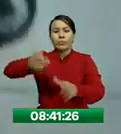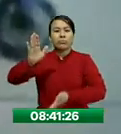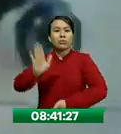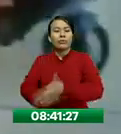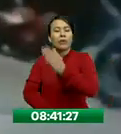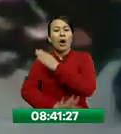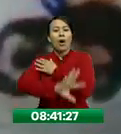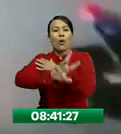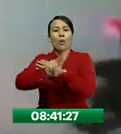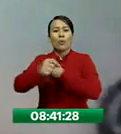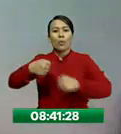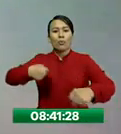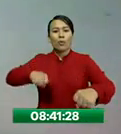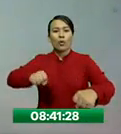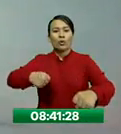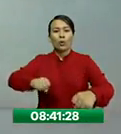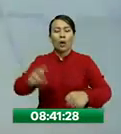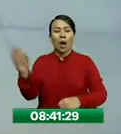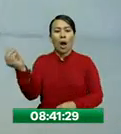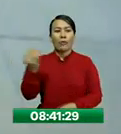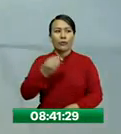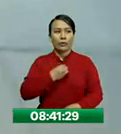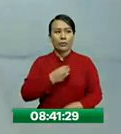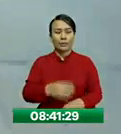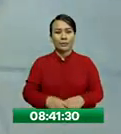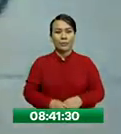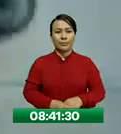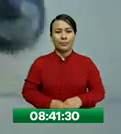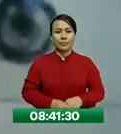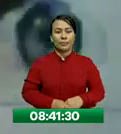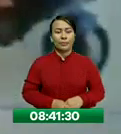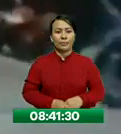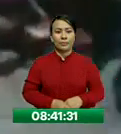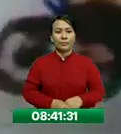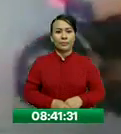para robar, informó Adriana Méndez.